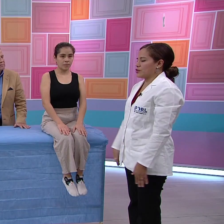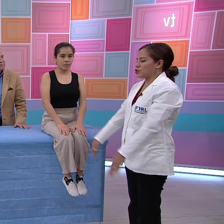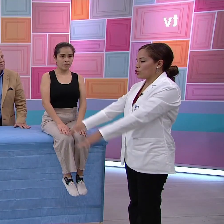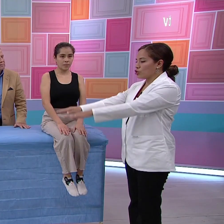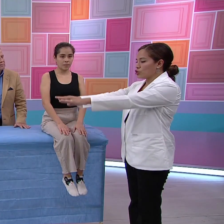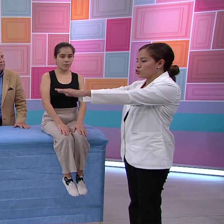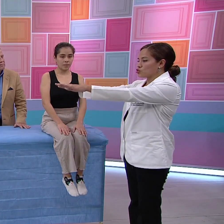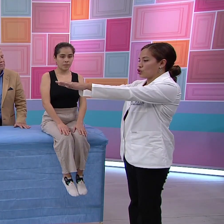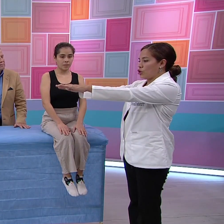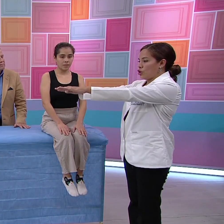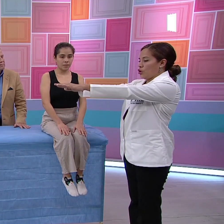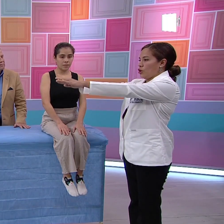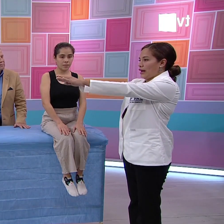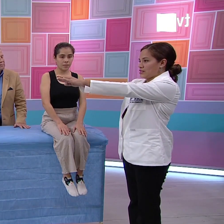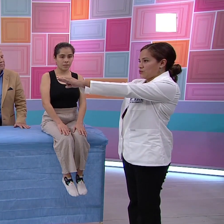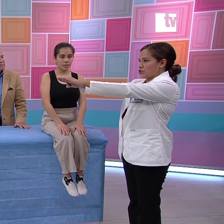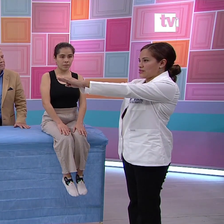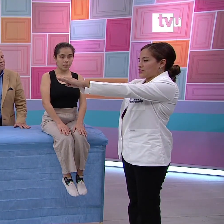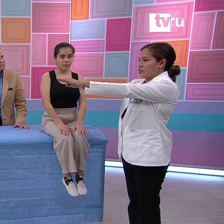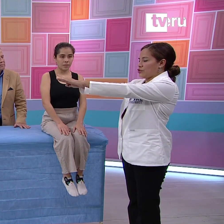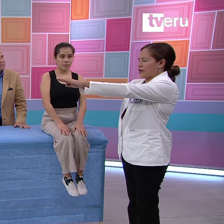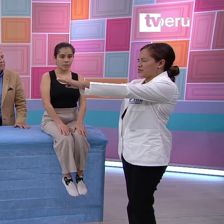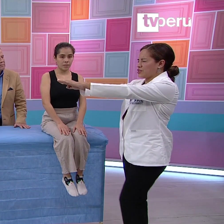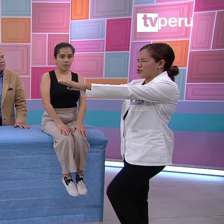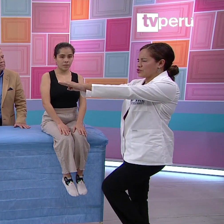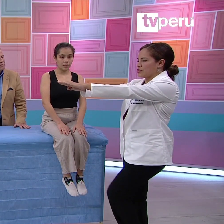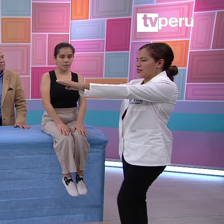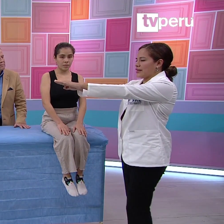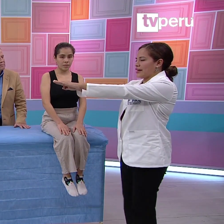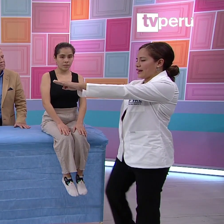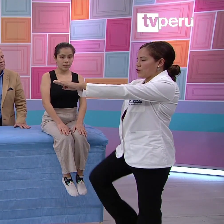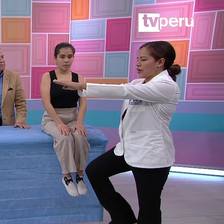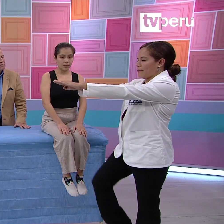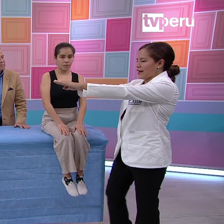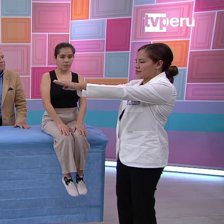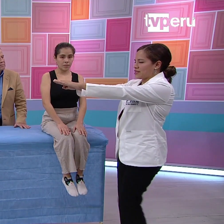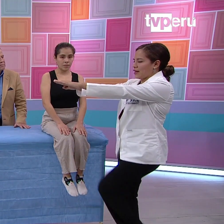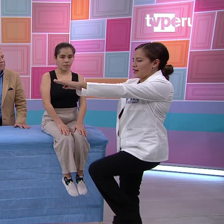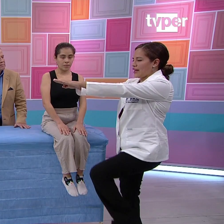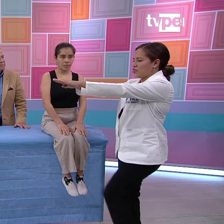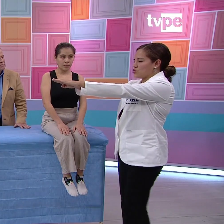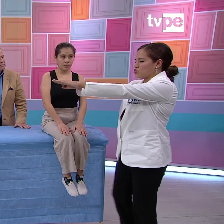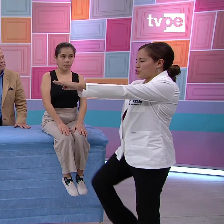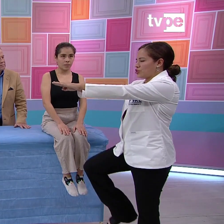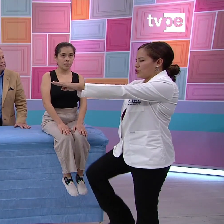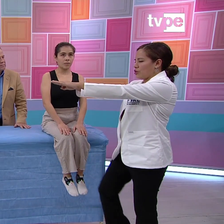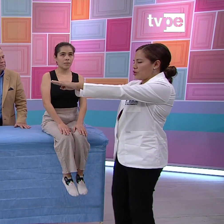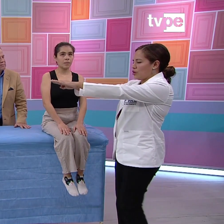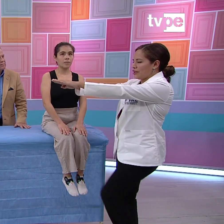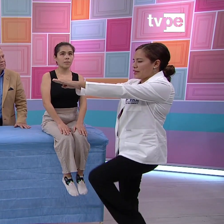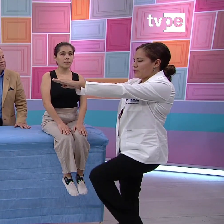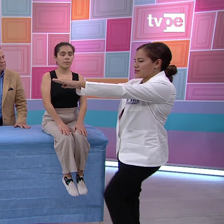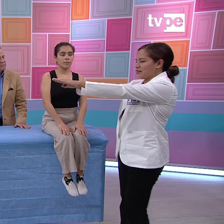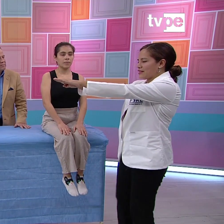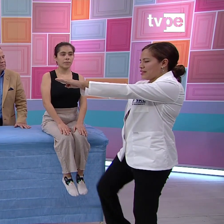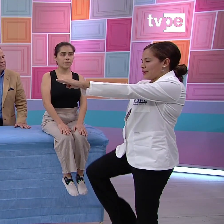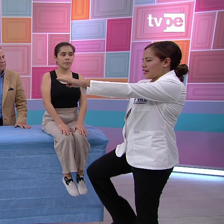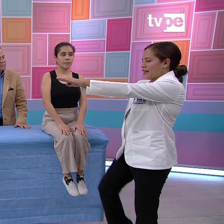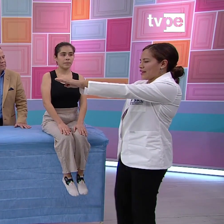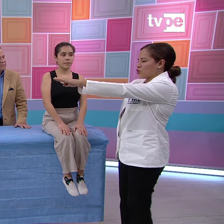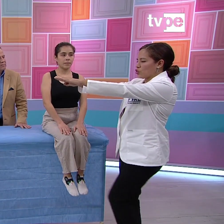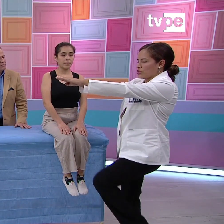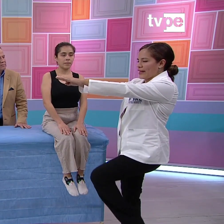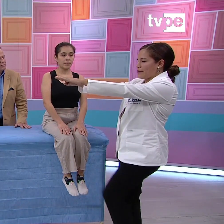haga movimiento. O incluso hacemos que estire los bracitos y que haga una marcha en su sitio y el paciente